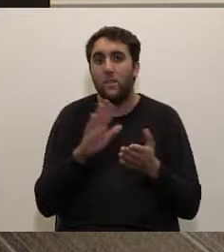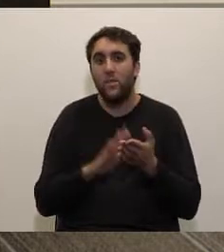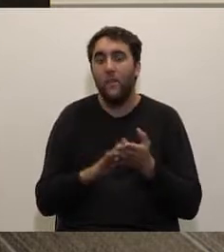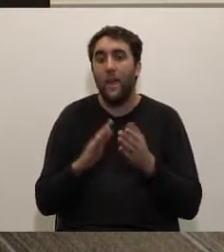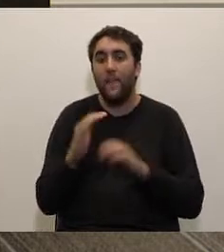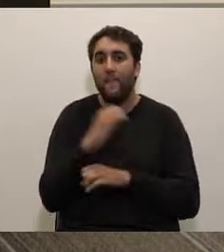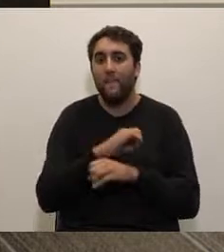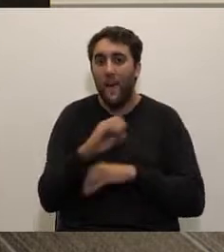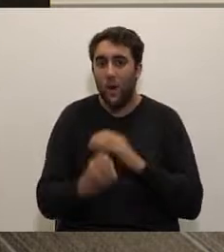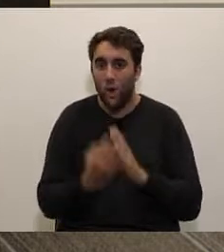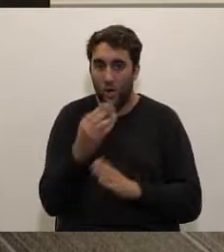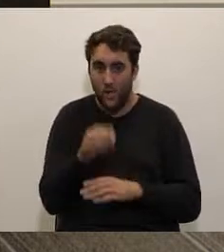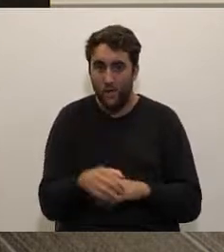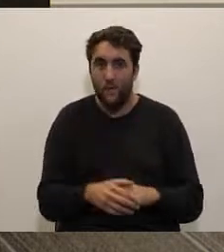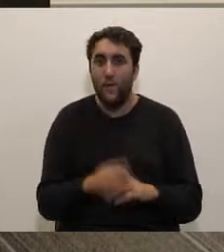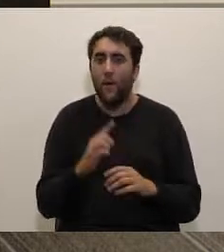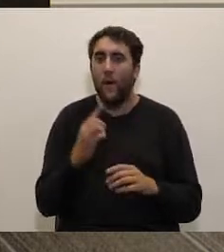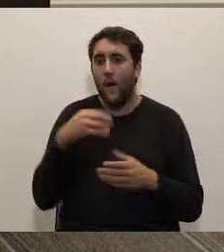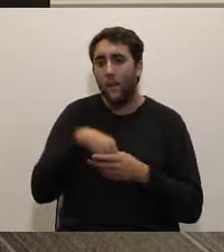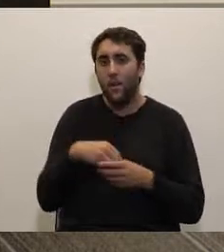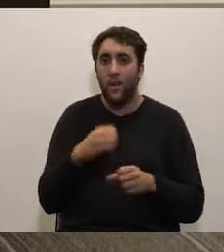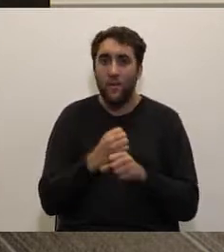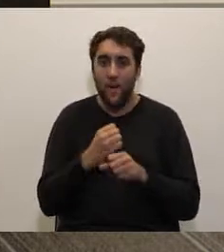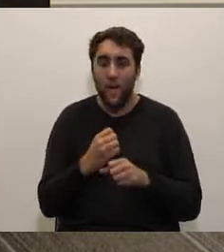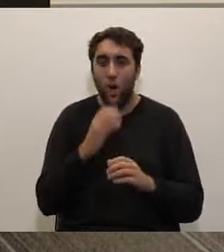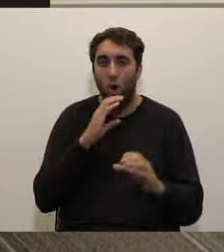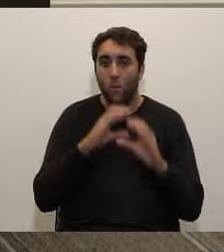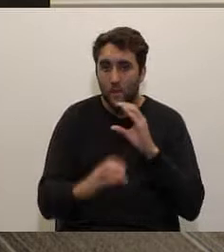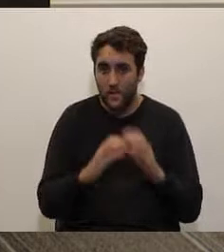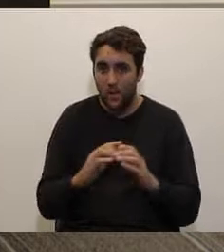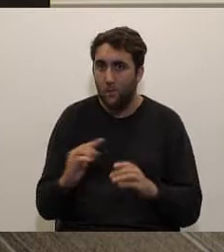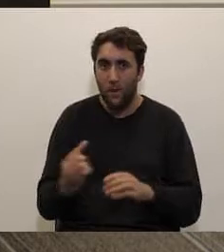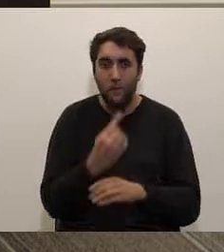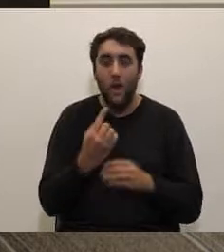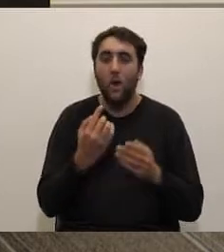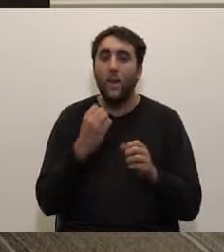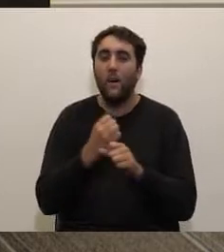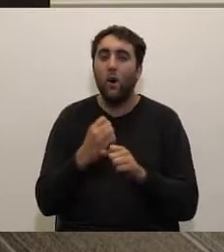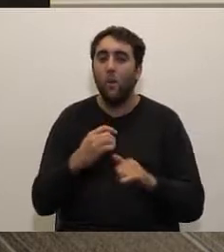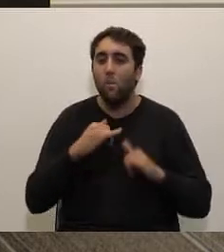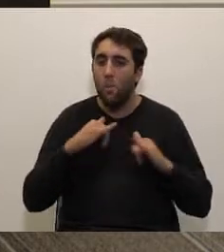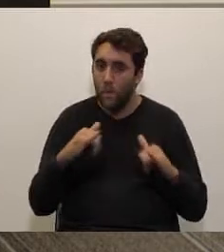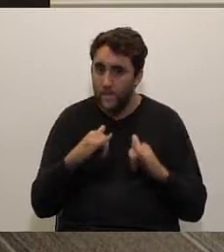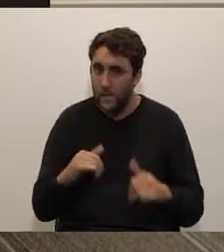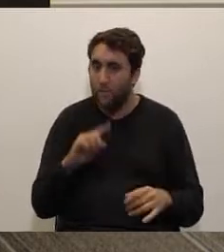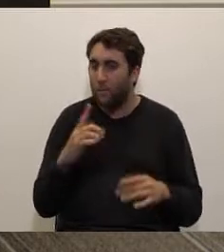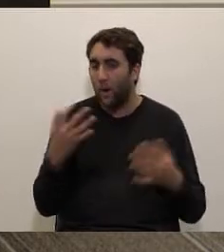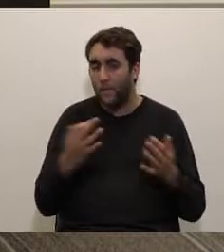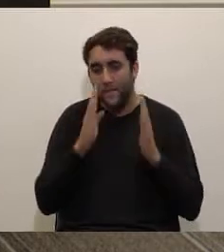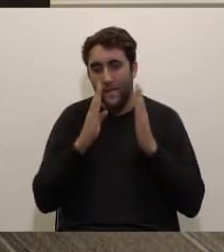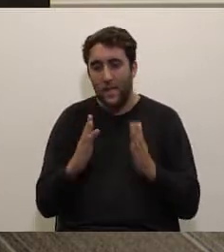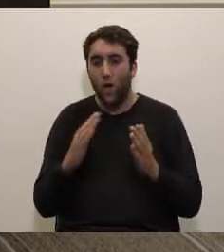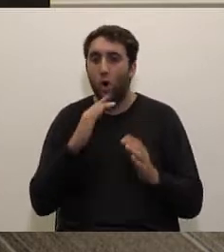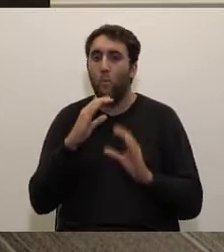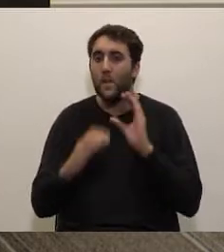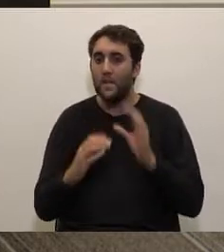cívica y está formado en comunicación, trabajó inicialmente en publicidad y se ha especializado en comunicación digital